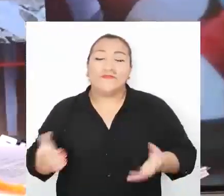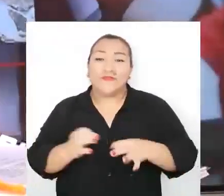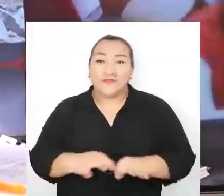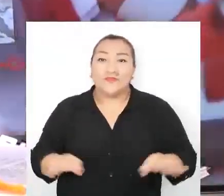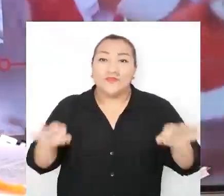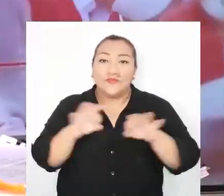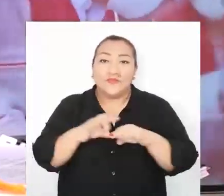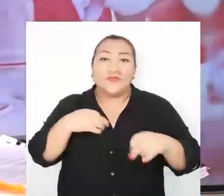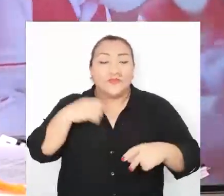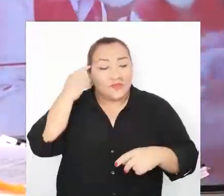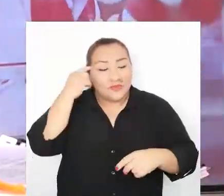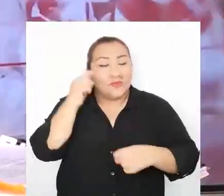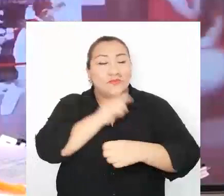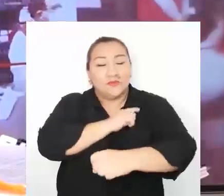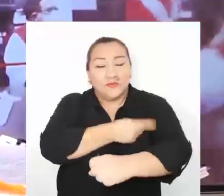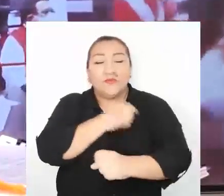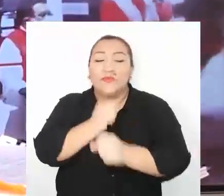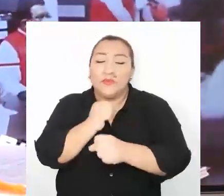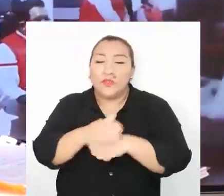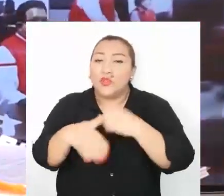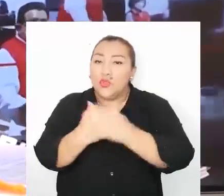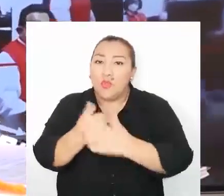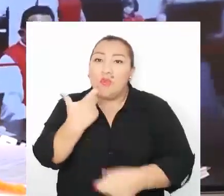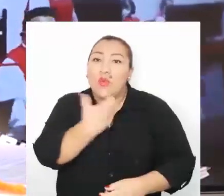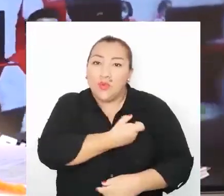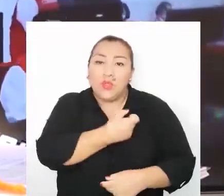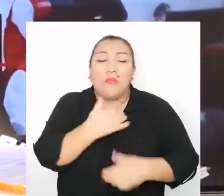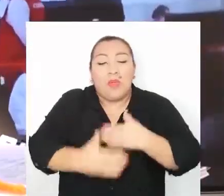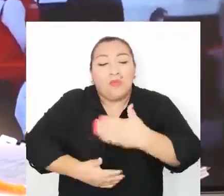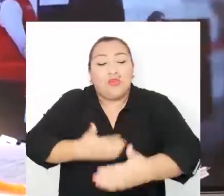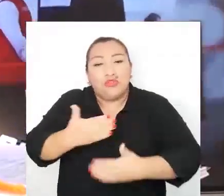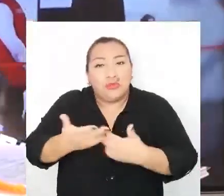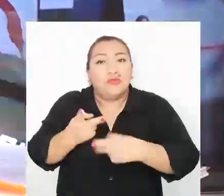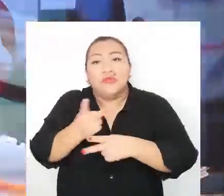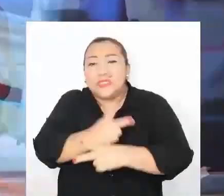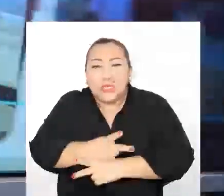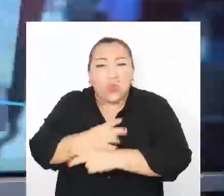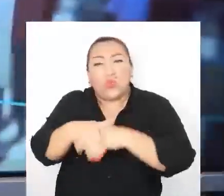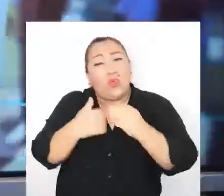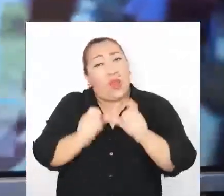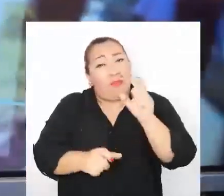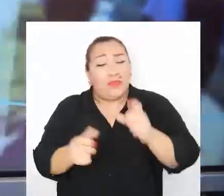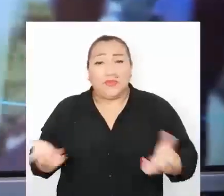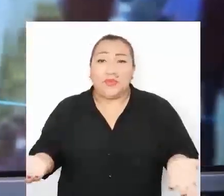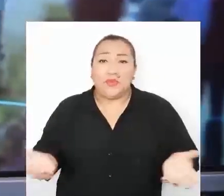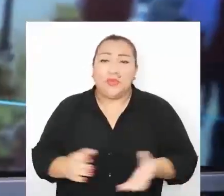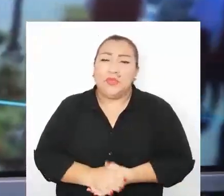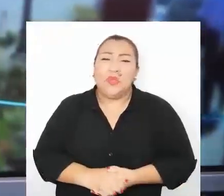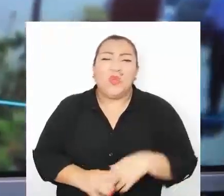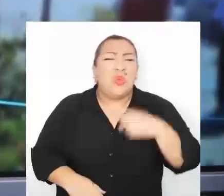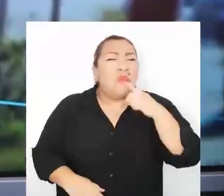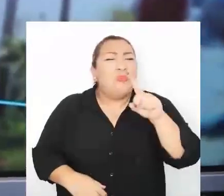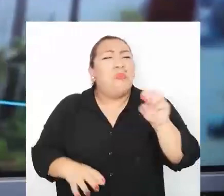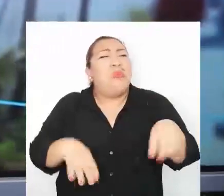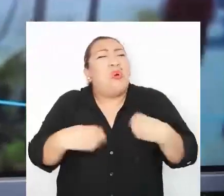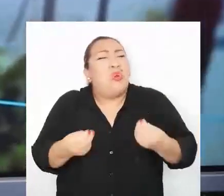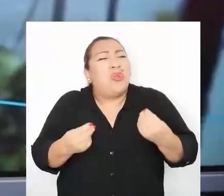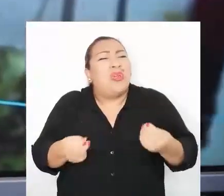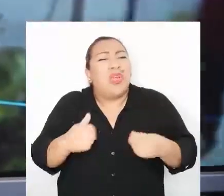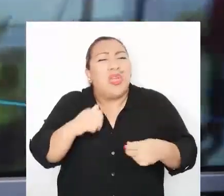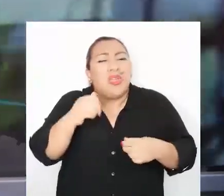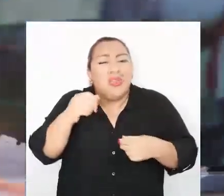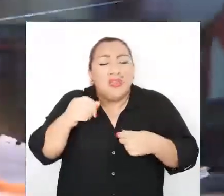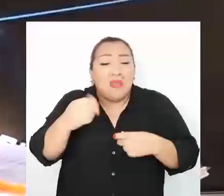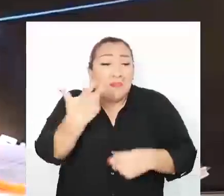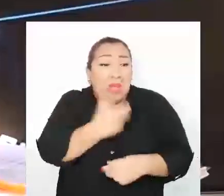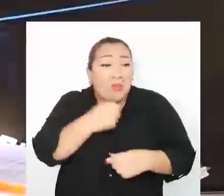reforzar todo lo que es la vacunación para un proceso seguro para toda la población. ¿Por qué han dejado a las autoridades que venzan estos lotes